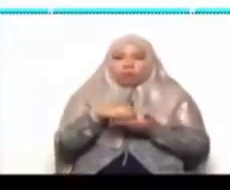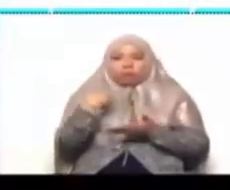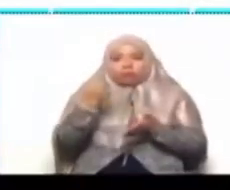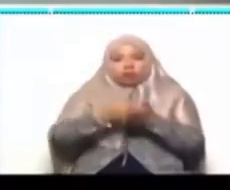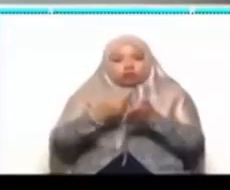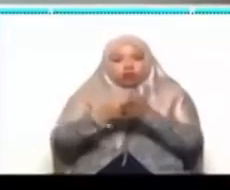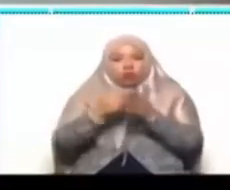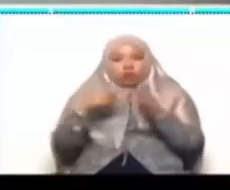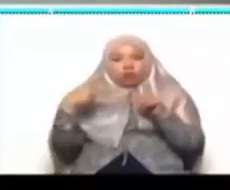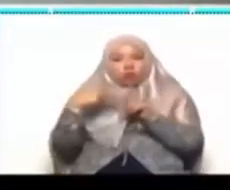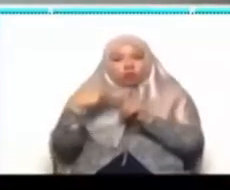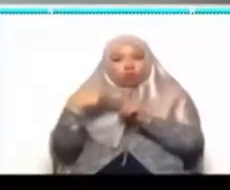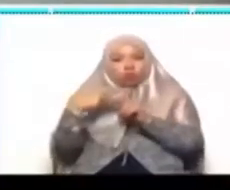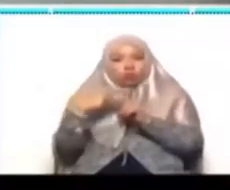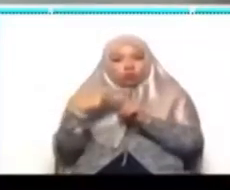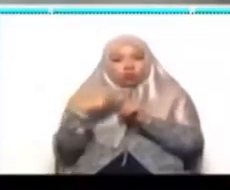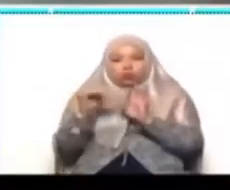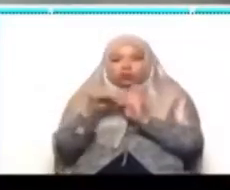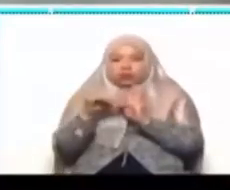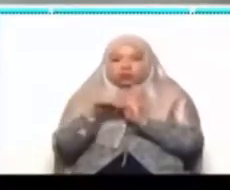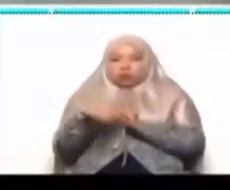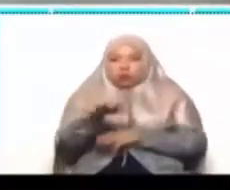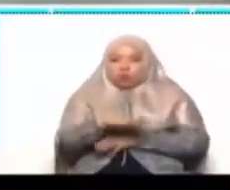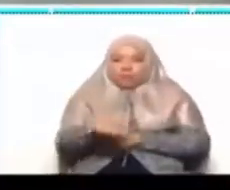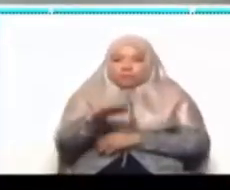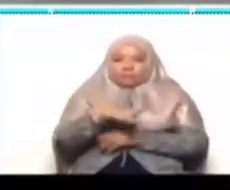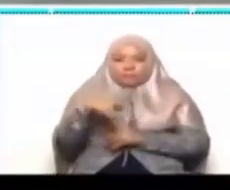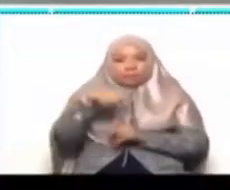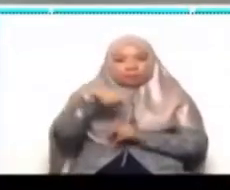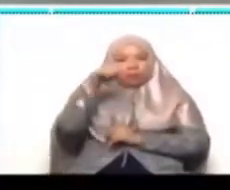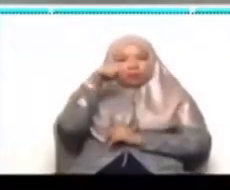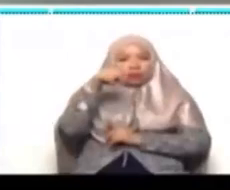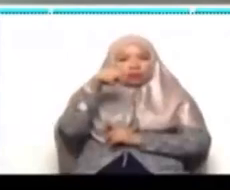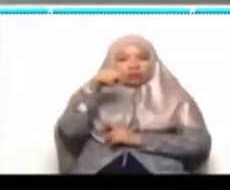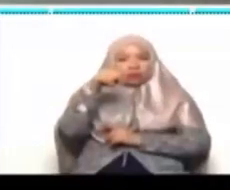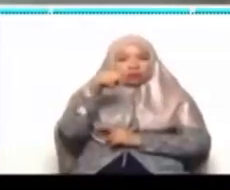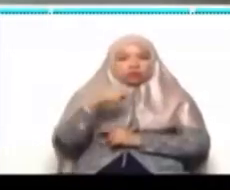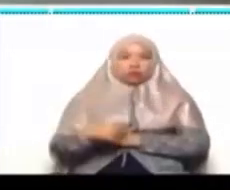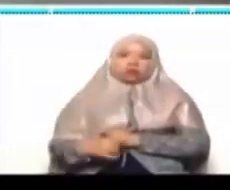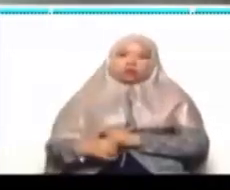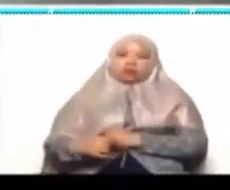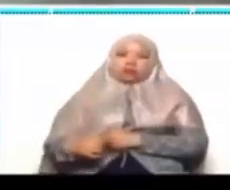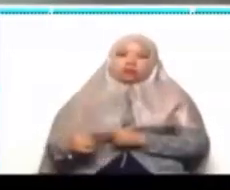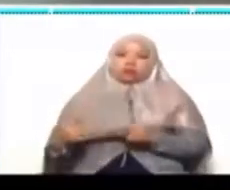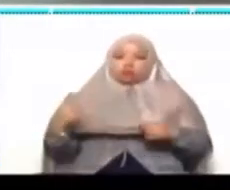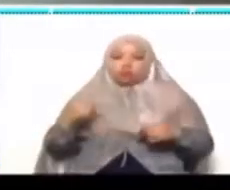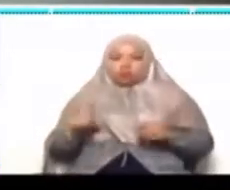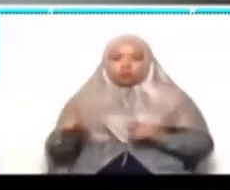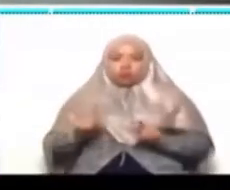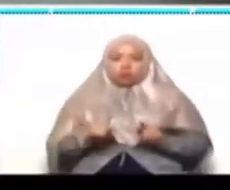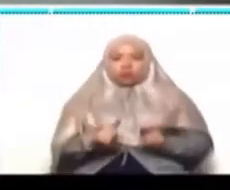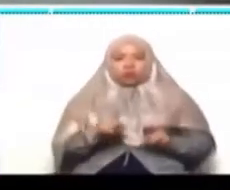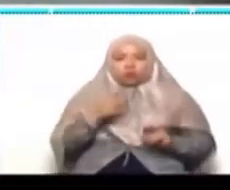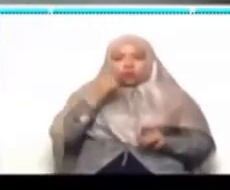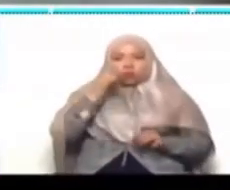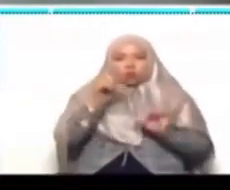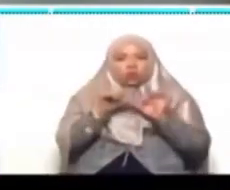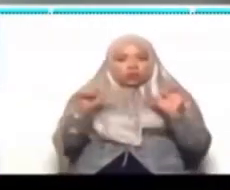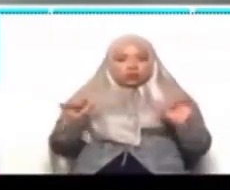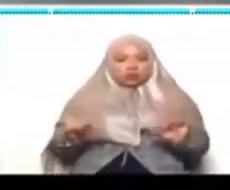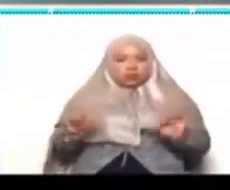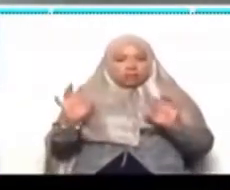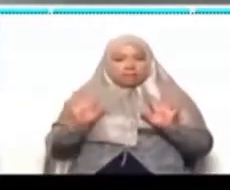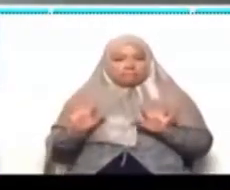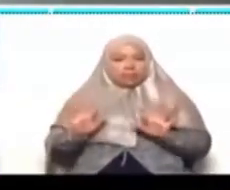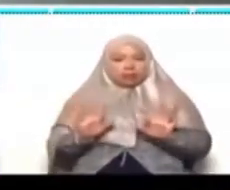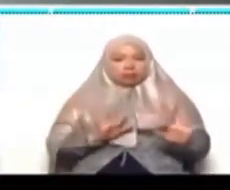una habitación de hotel a una cuadra de la Plaza Altamira y logran meterse en lo que se denomina su sistema delirante.